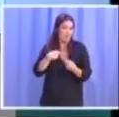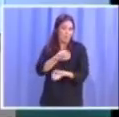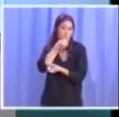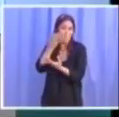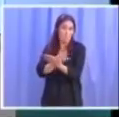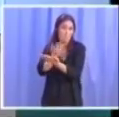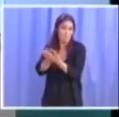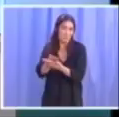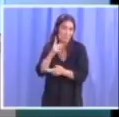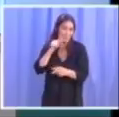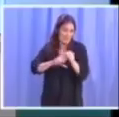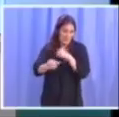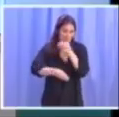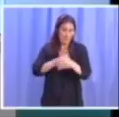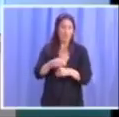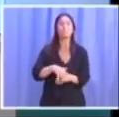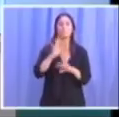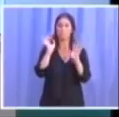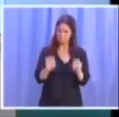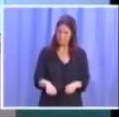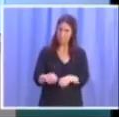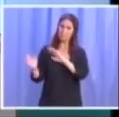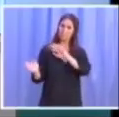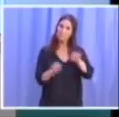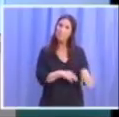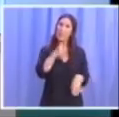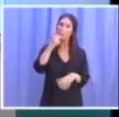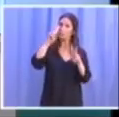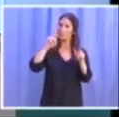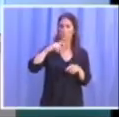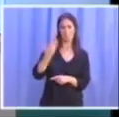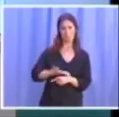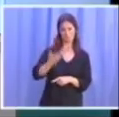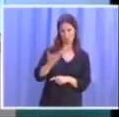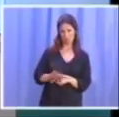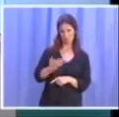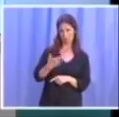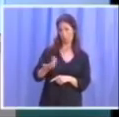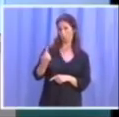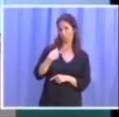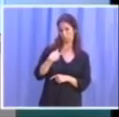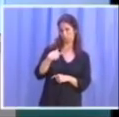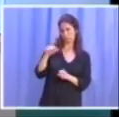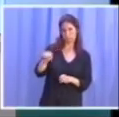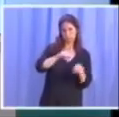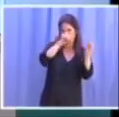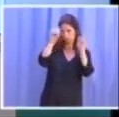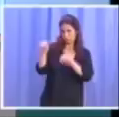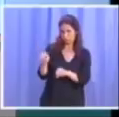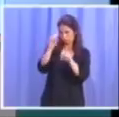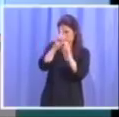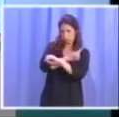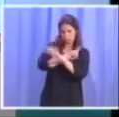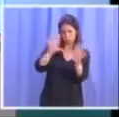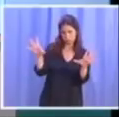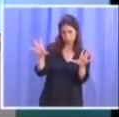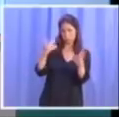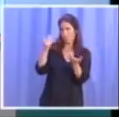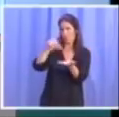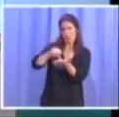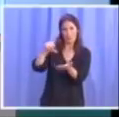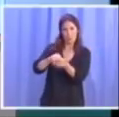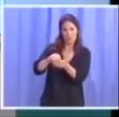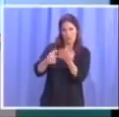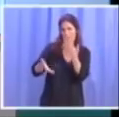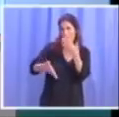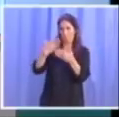así se hiciera. Bien, hay una cuestión muy importante. Nosotros defendemos seriamente, primero, una ciudad moderna,